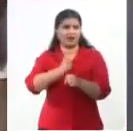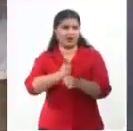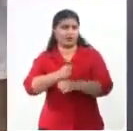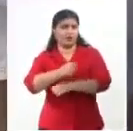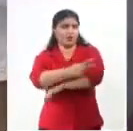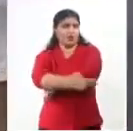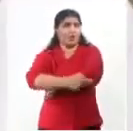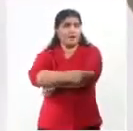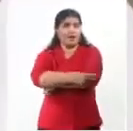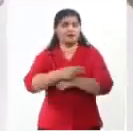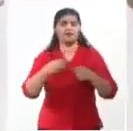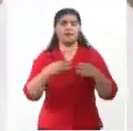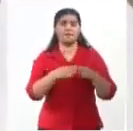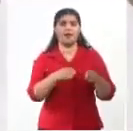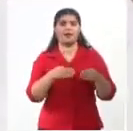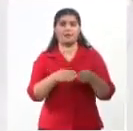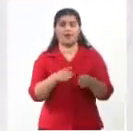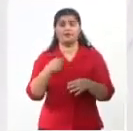experiencias